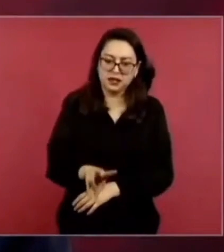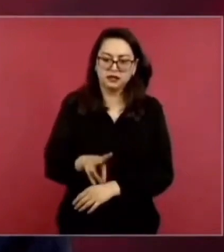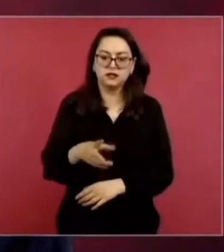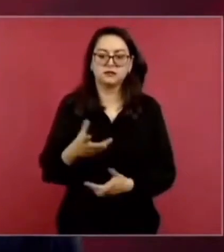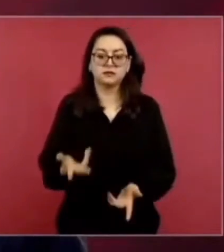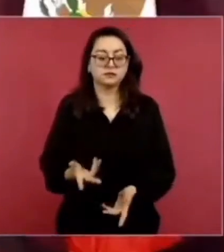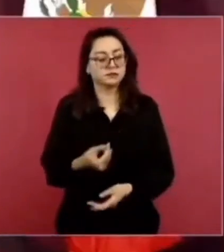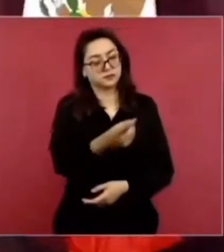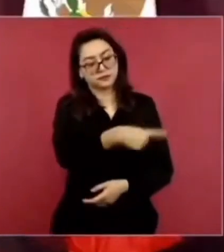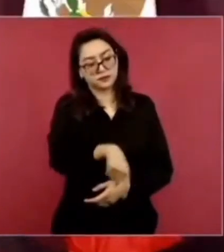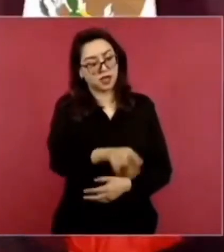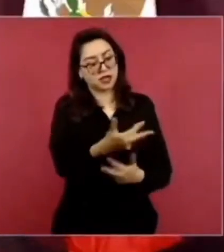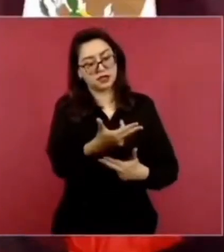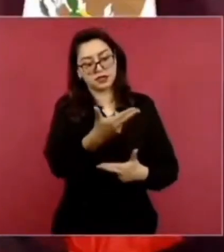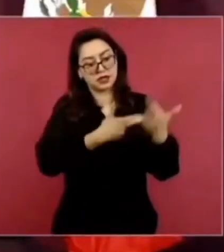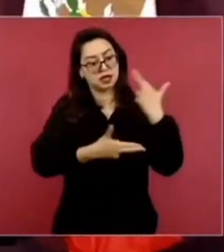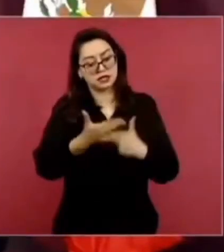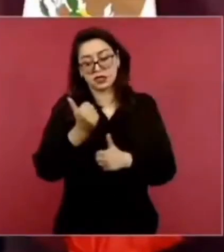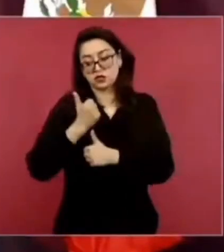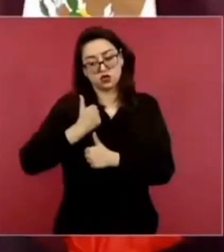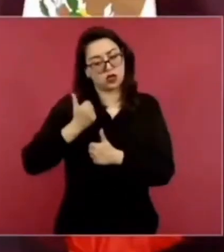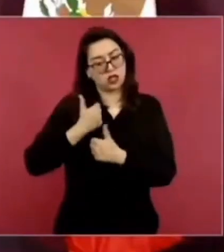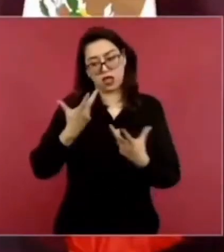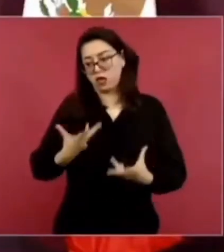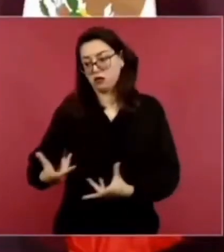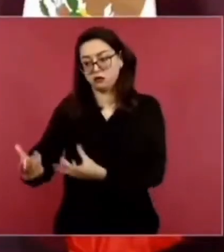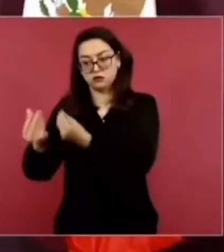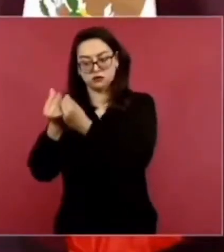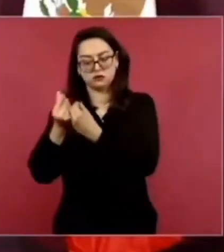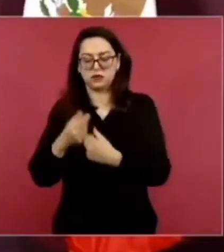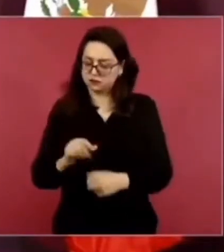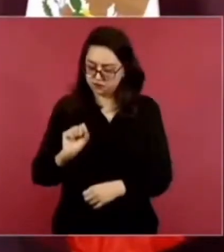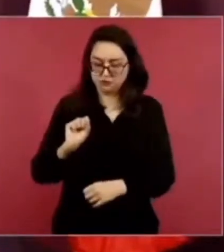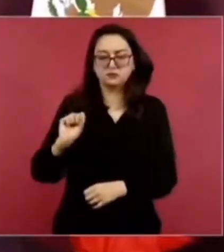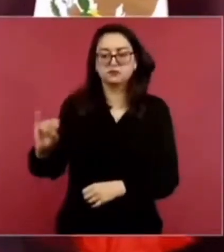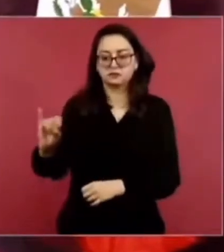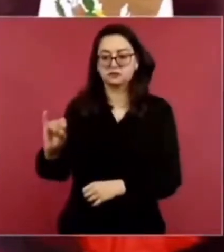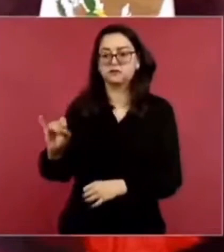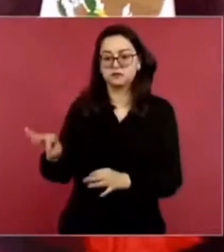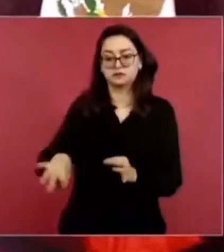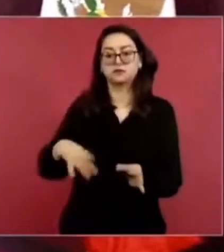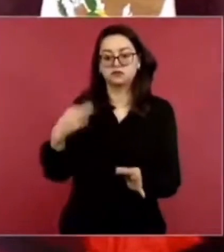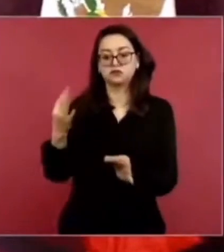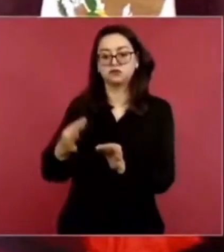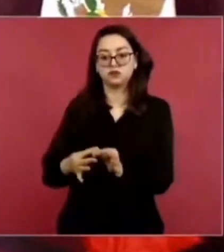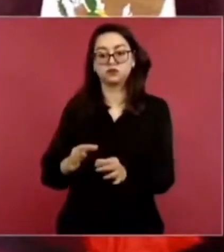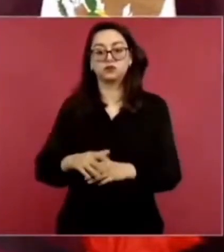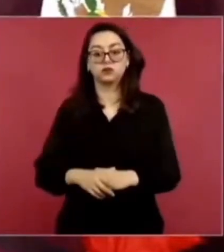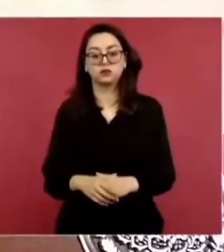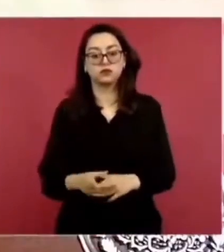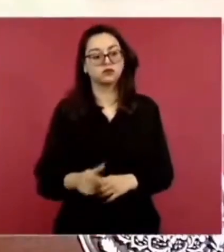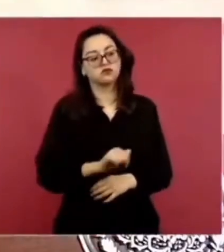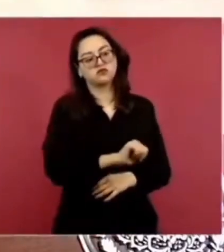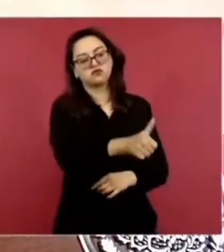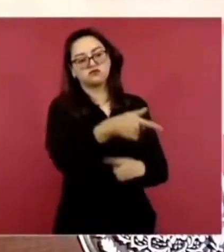a la defensa, cumplieron. Otros se fueron a trabajar